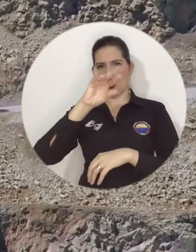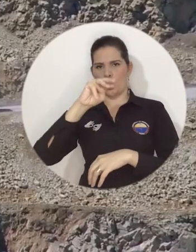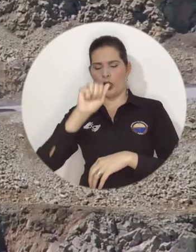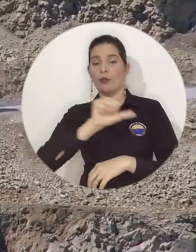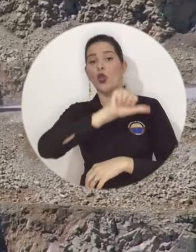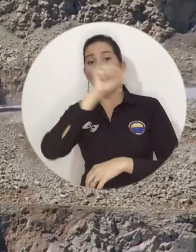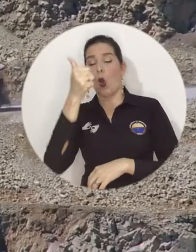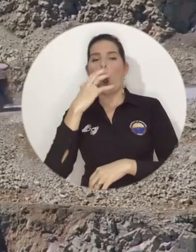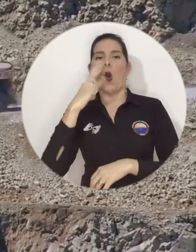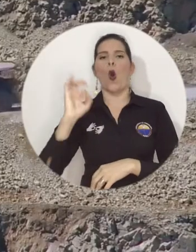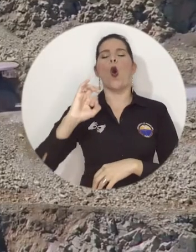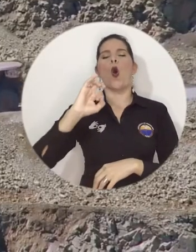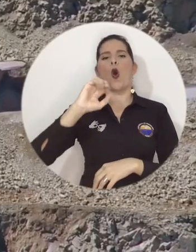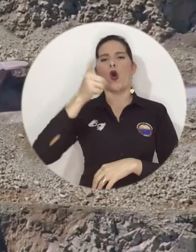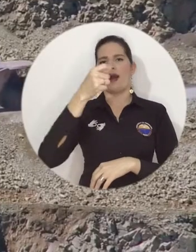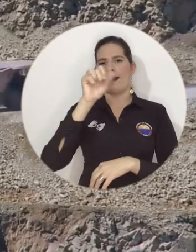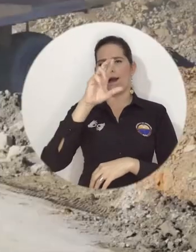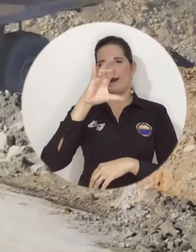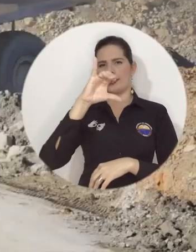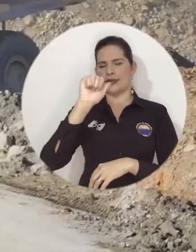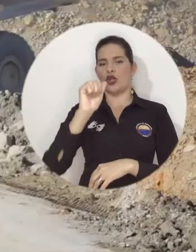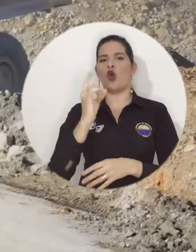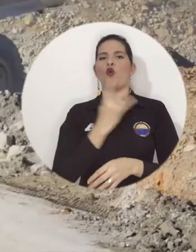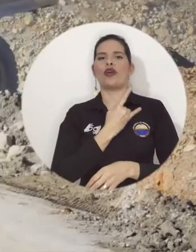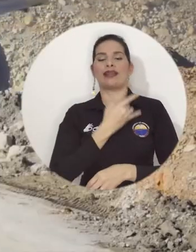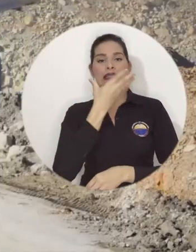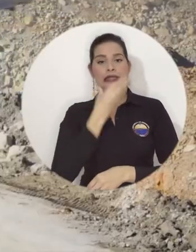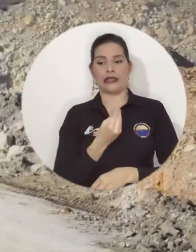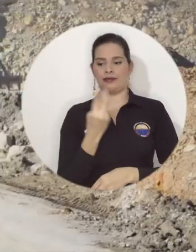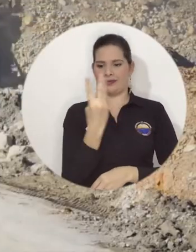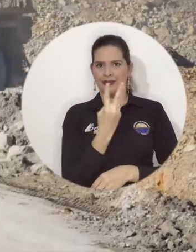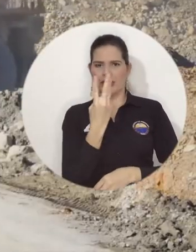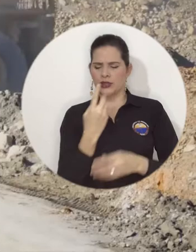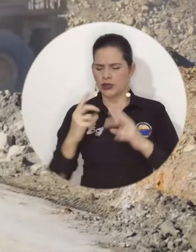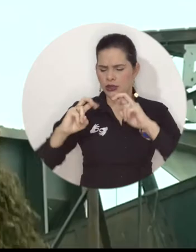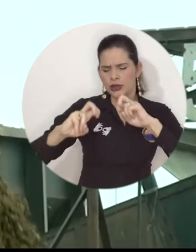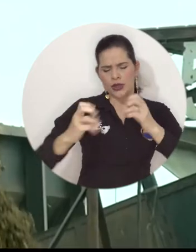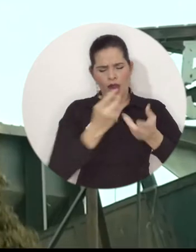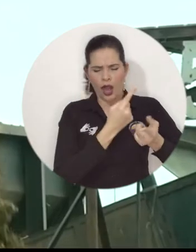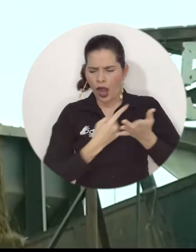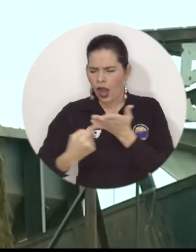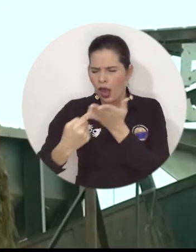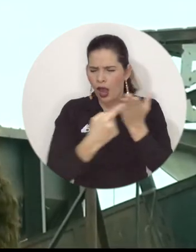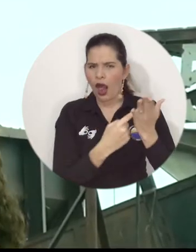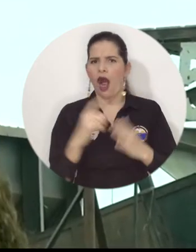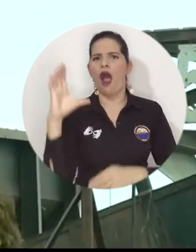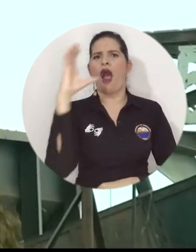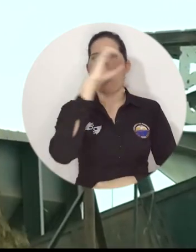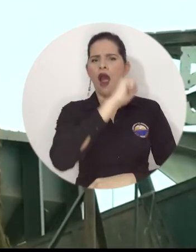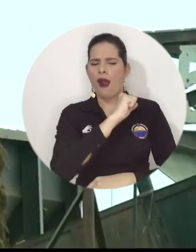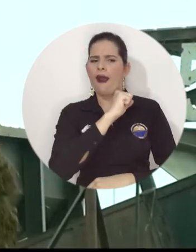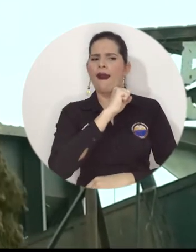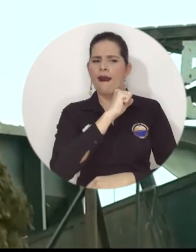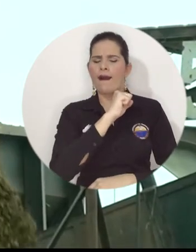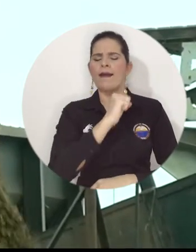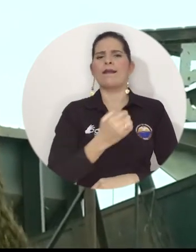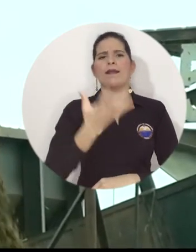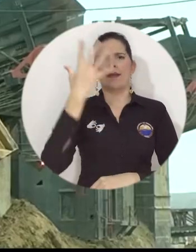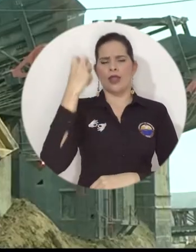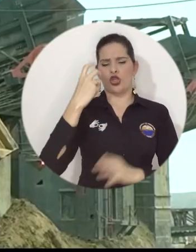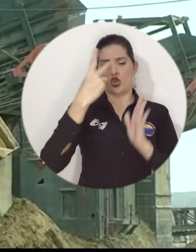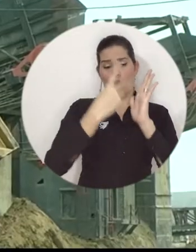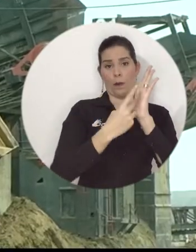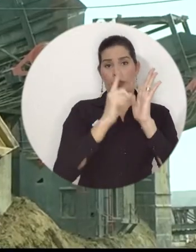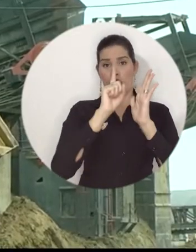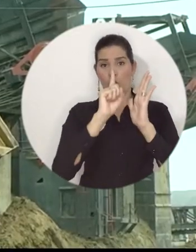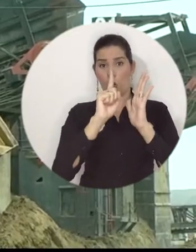de la Universidad de los Andes, quienes en un trabajo colaborativo, al revisar los antecedentes, encontraron que los cambios en la Constitución desde